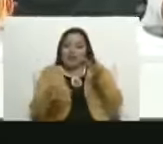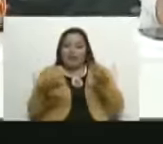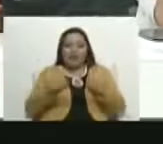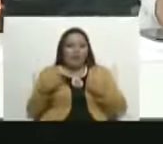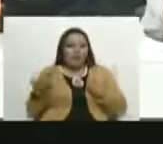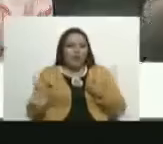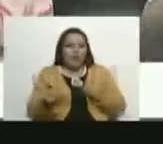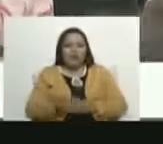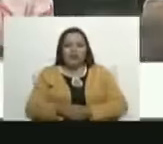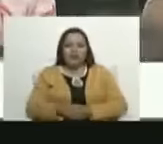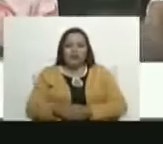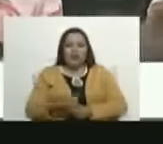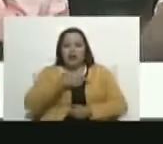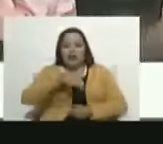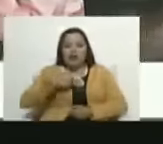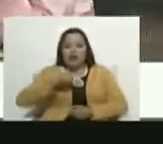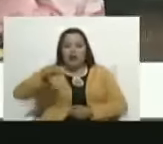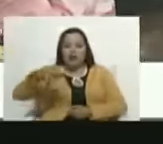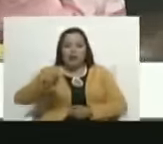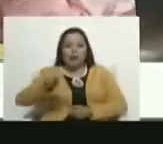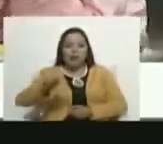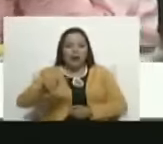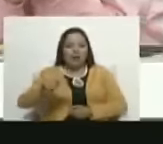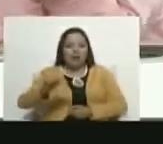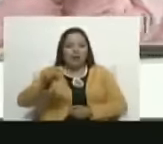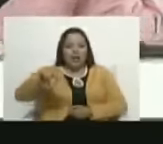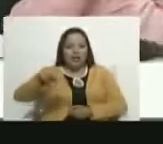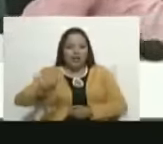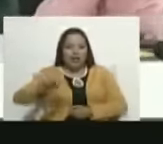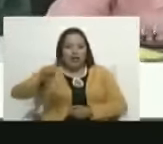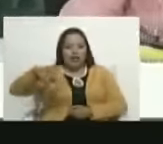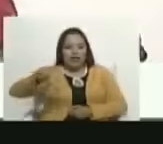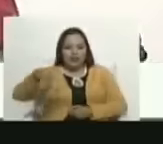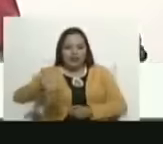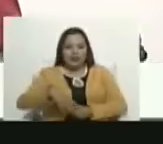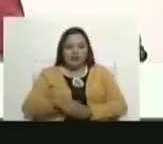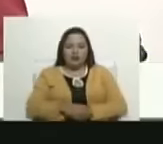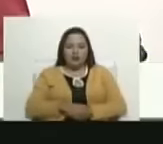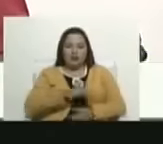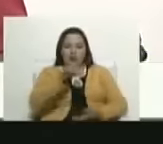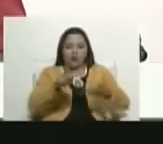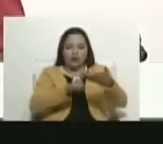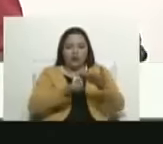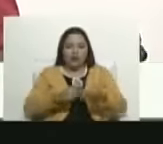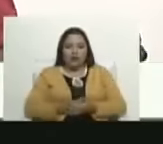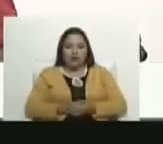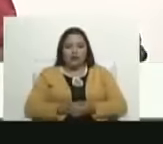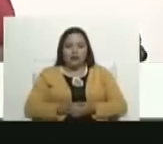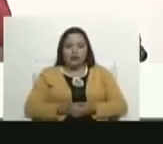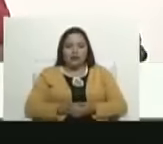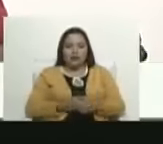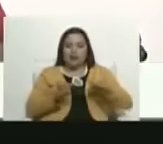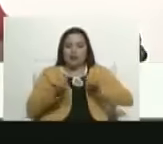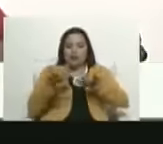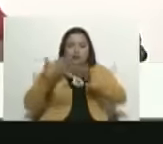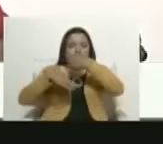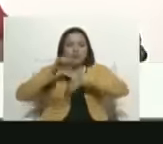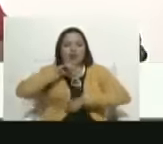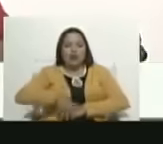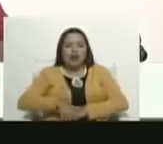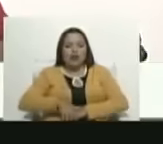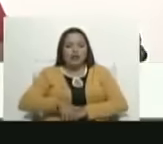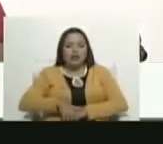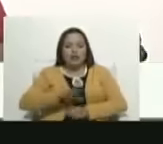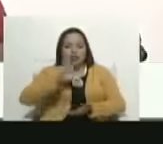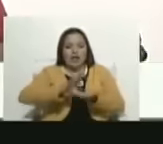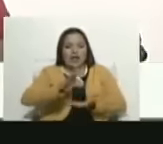es? Nuestra Guayana. Íntegra. De la que viene desde allá, de la Capitanía General. Esa es